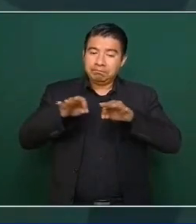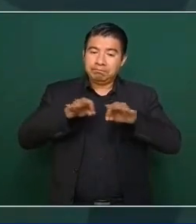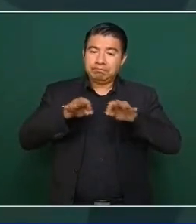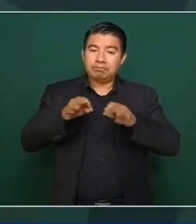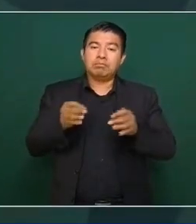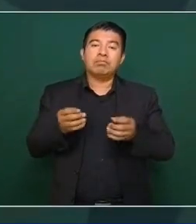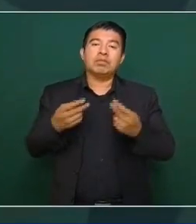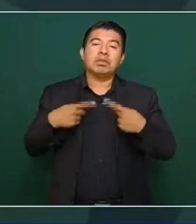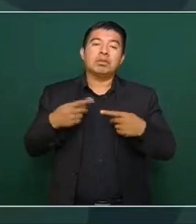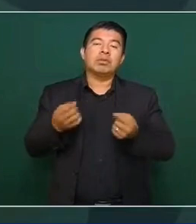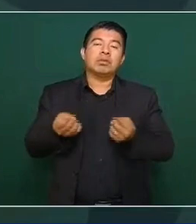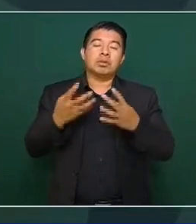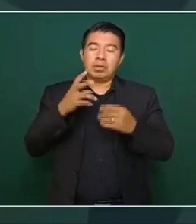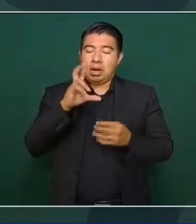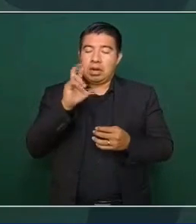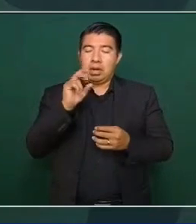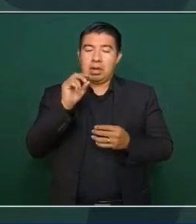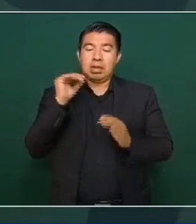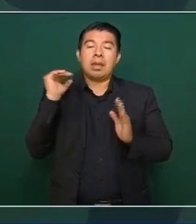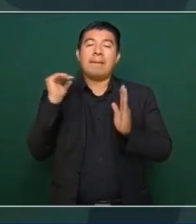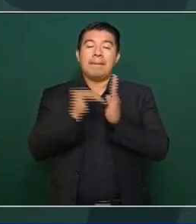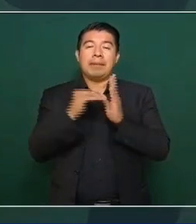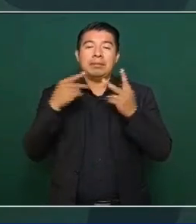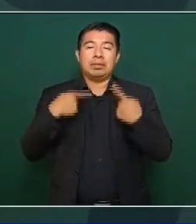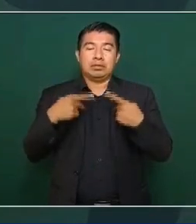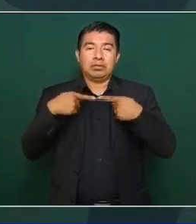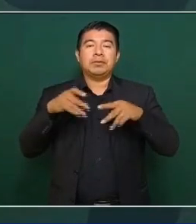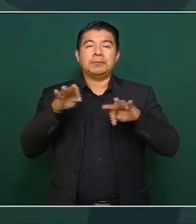cerca de 30,000 obreros.